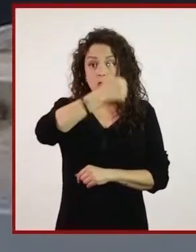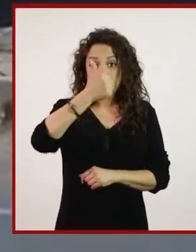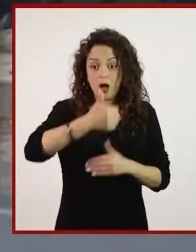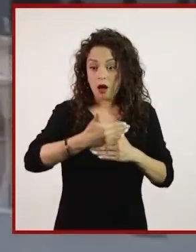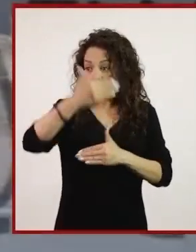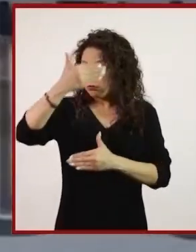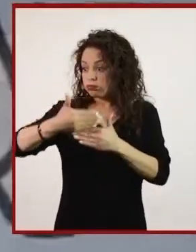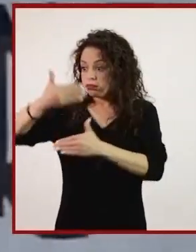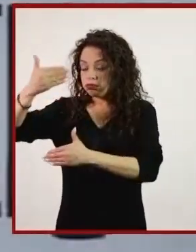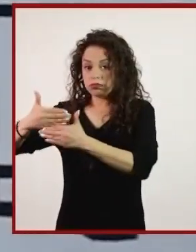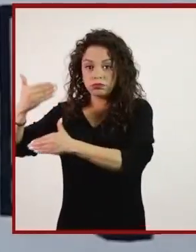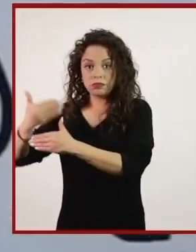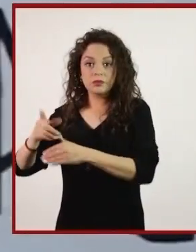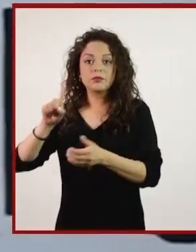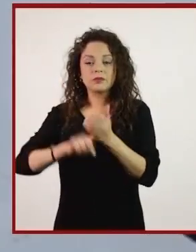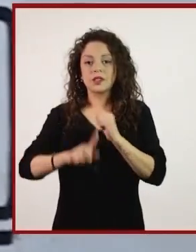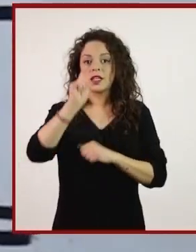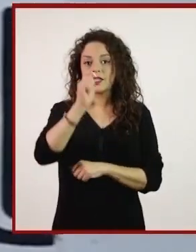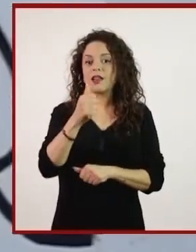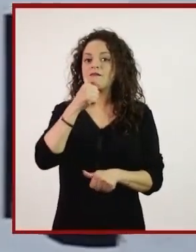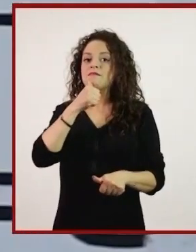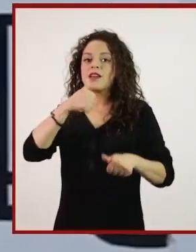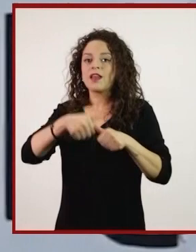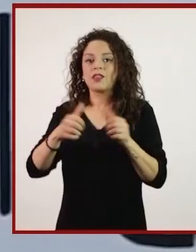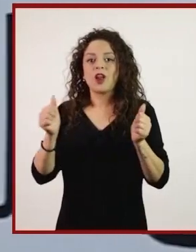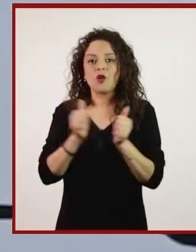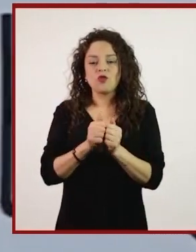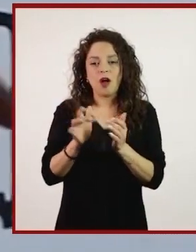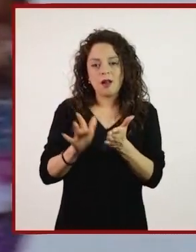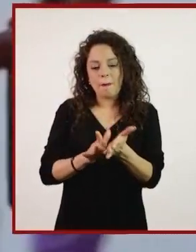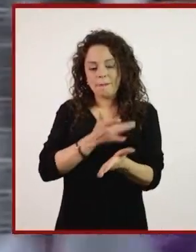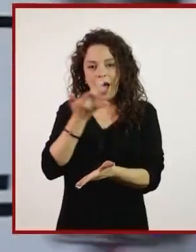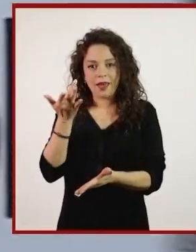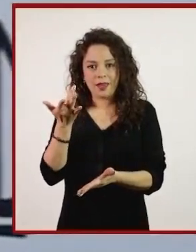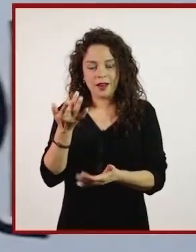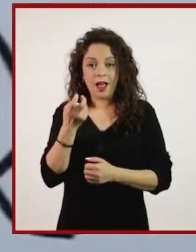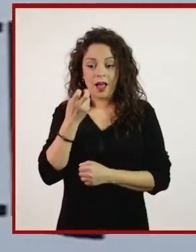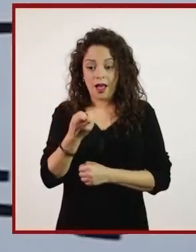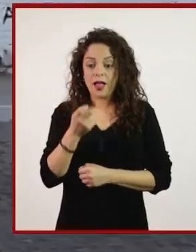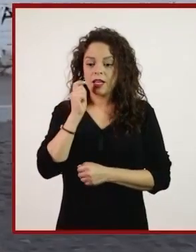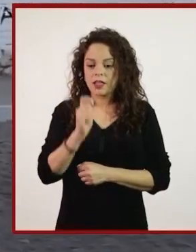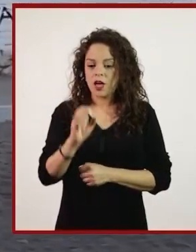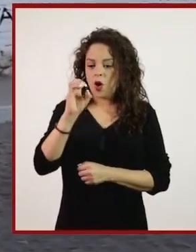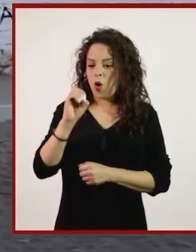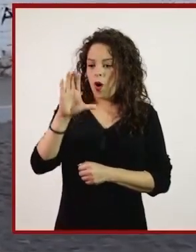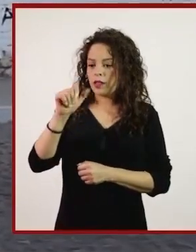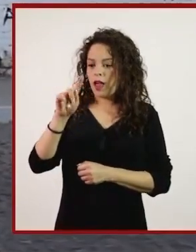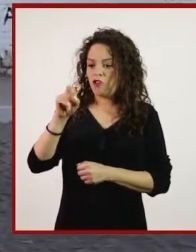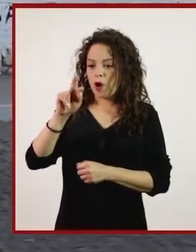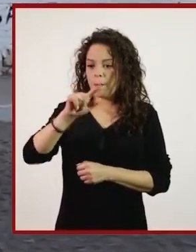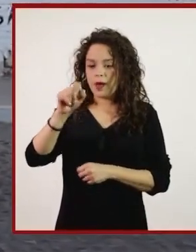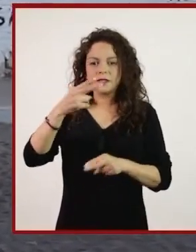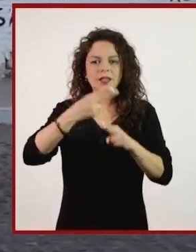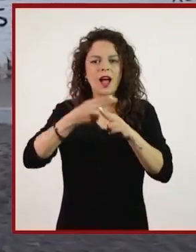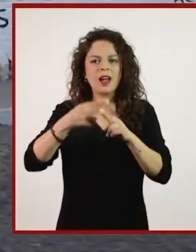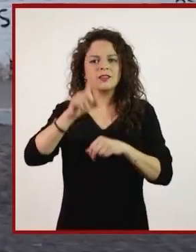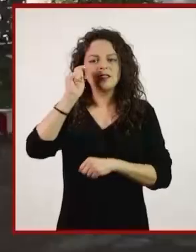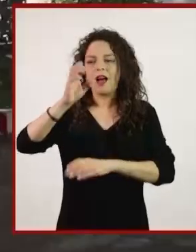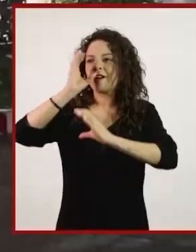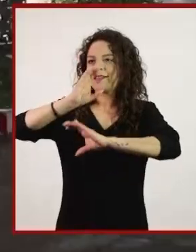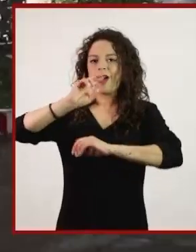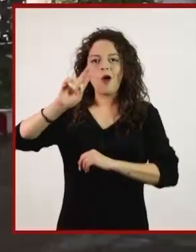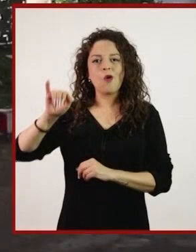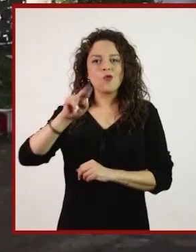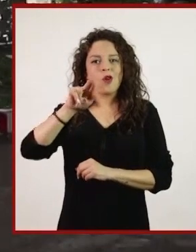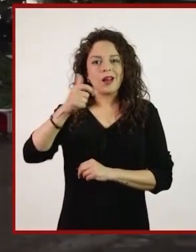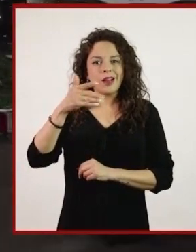también porque cada barda que pintan es una reminiscencia de las letras sobre la página. Estas pintas poéticas que citan desde Octavio Paz hasta Juan